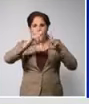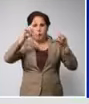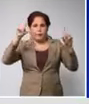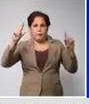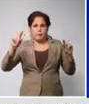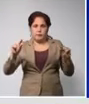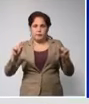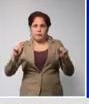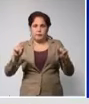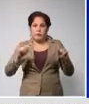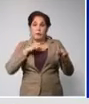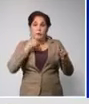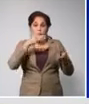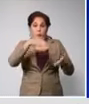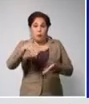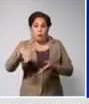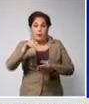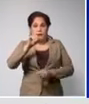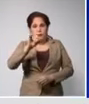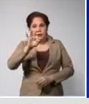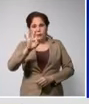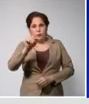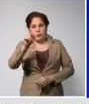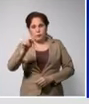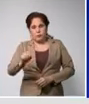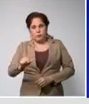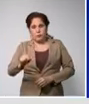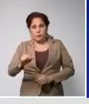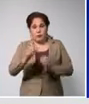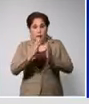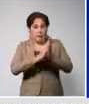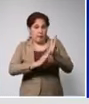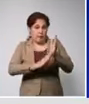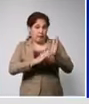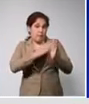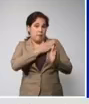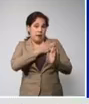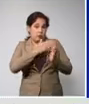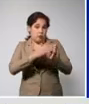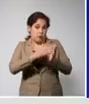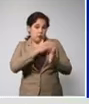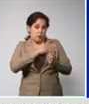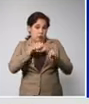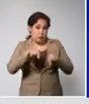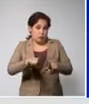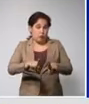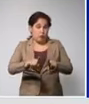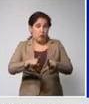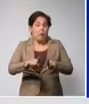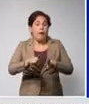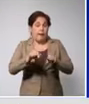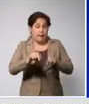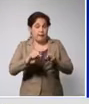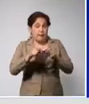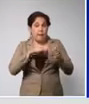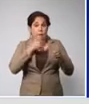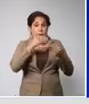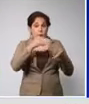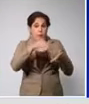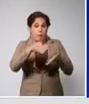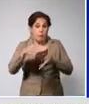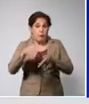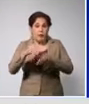Han fallecido 68 personas en este mes, que si bien pudiéramos decir que es una letalidad de